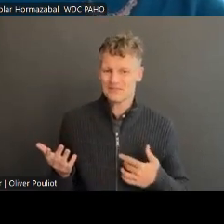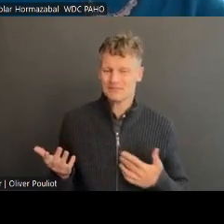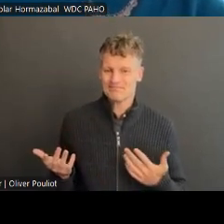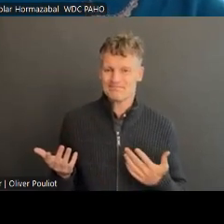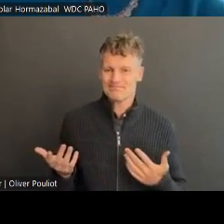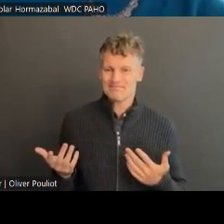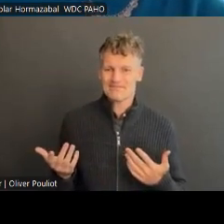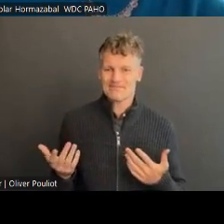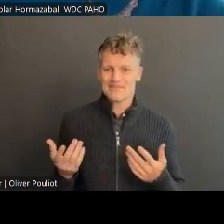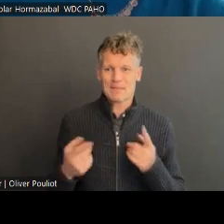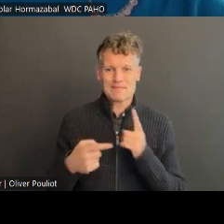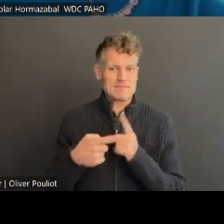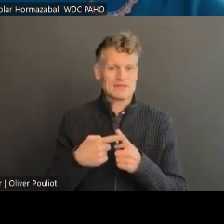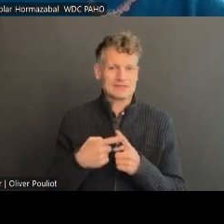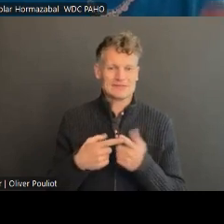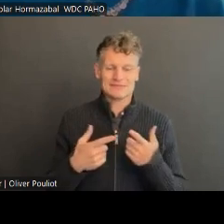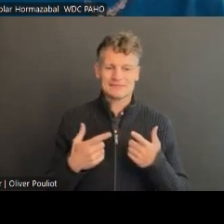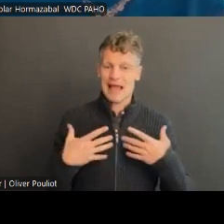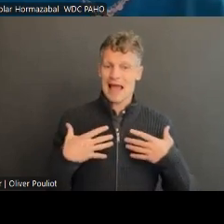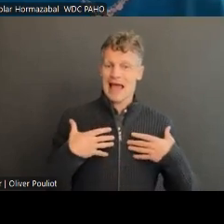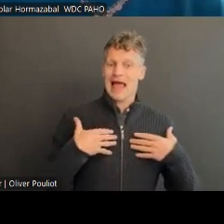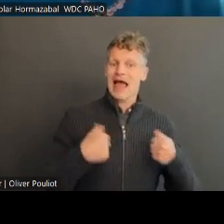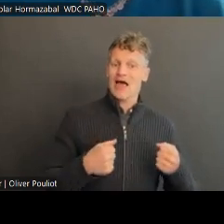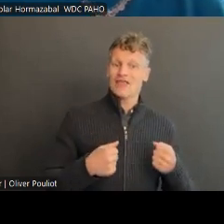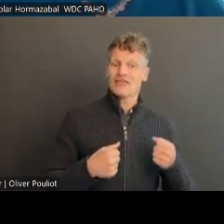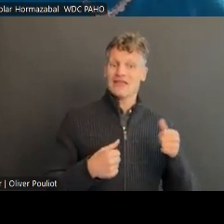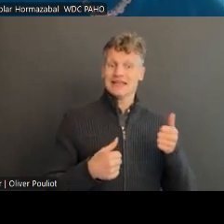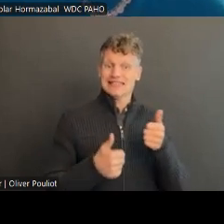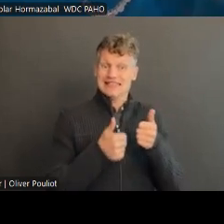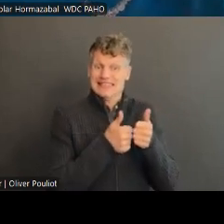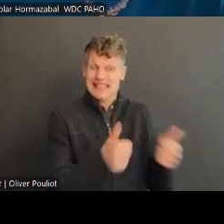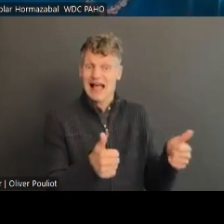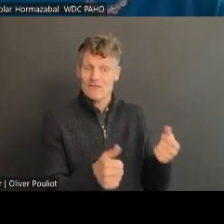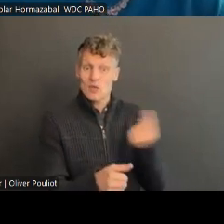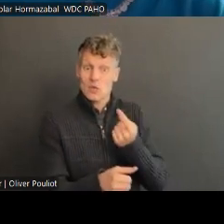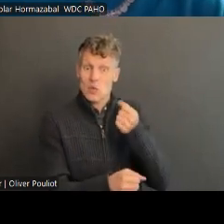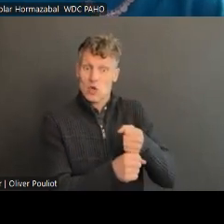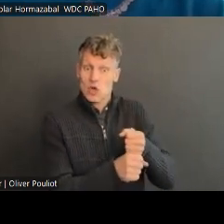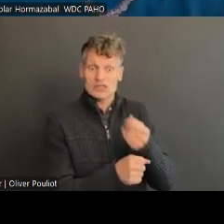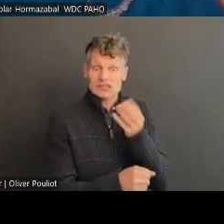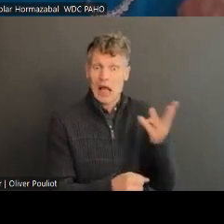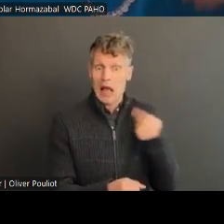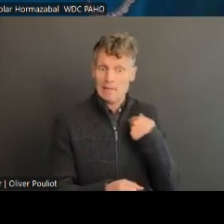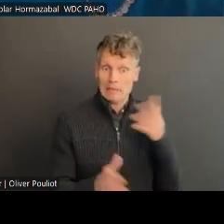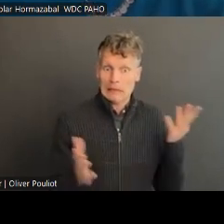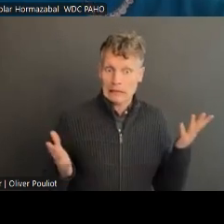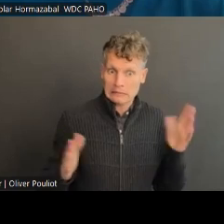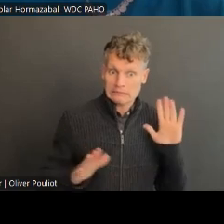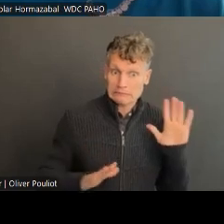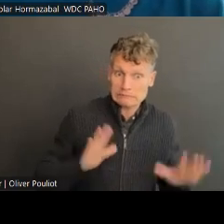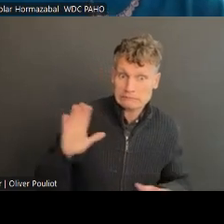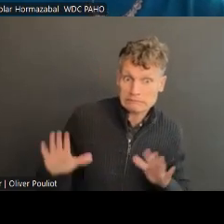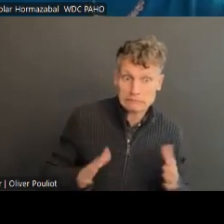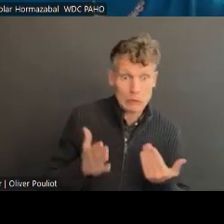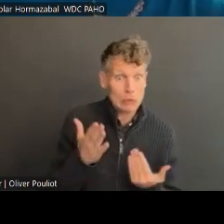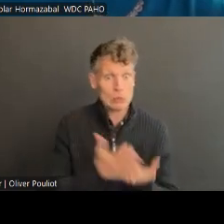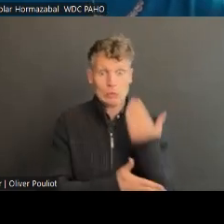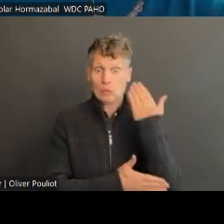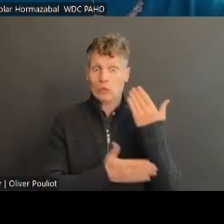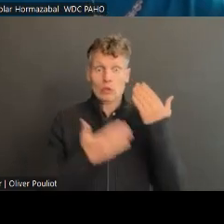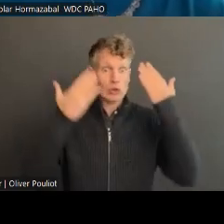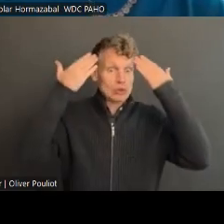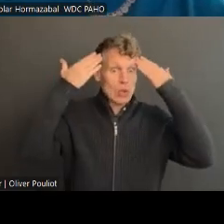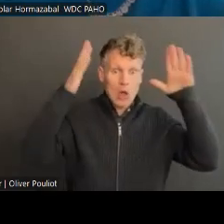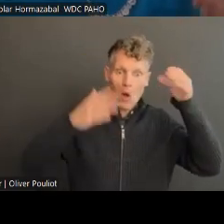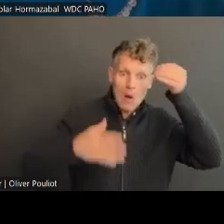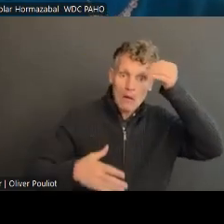abordar lo determinante, que no conoce los recursos suficientes que existen en la comunidad, a veces cuando enfatizamos los temas de participación